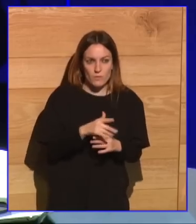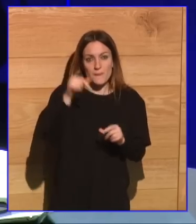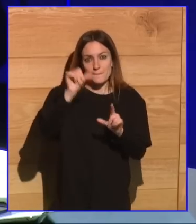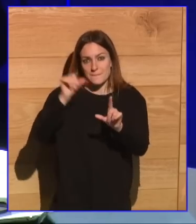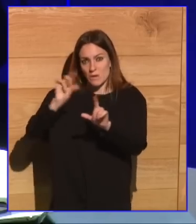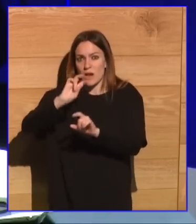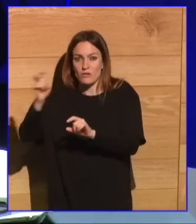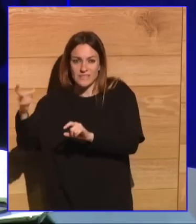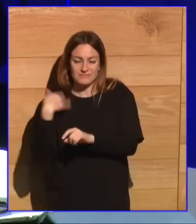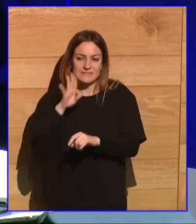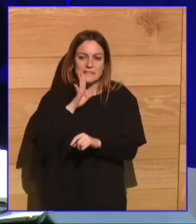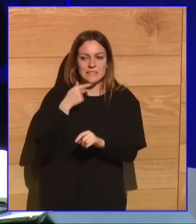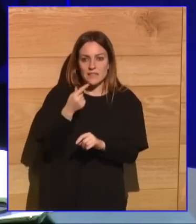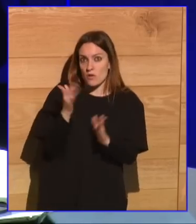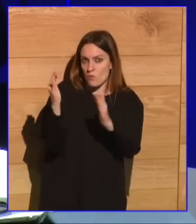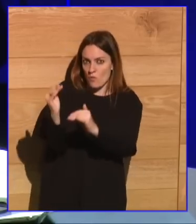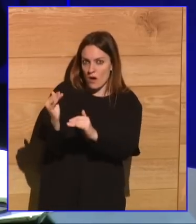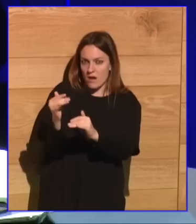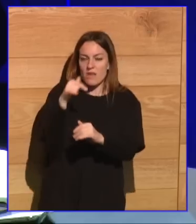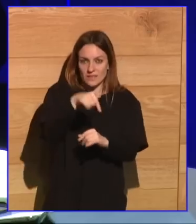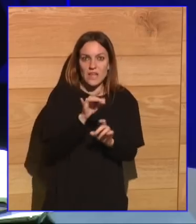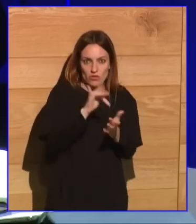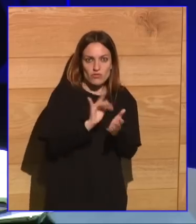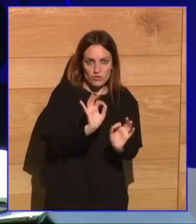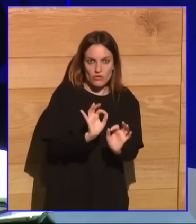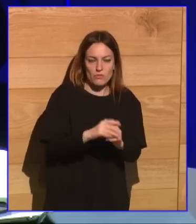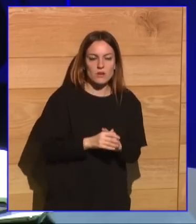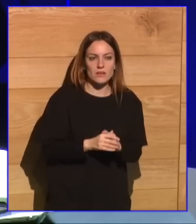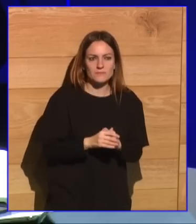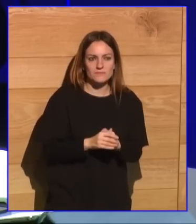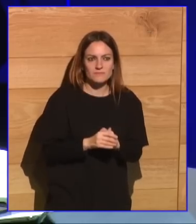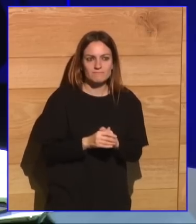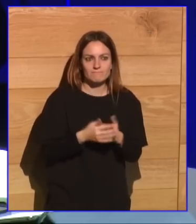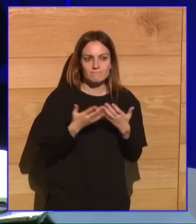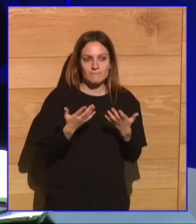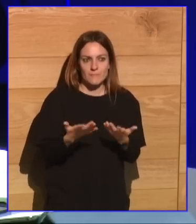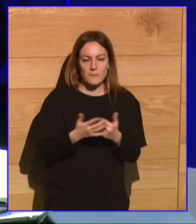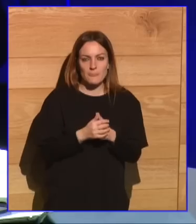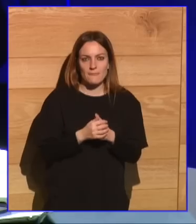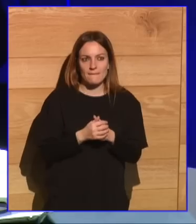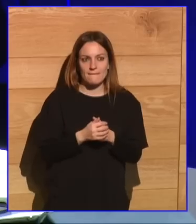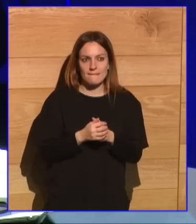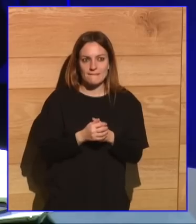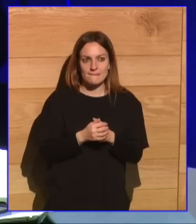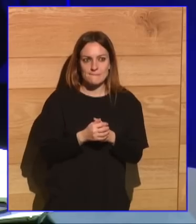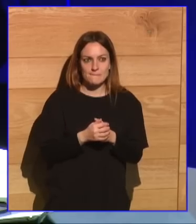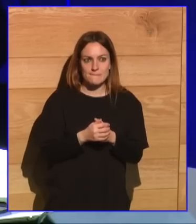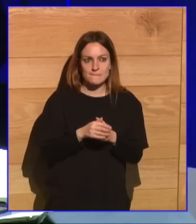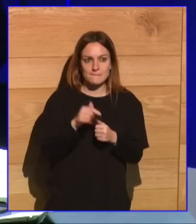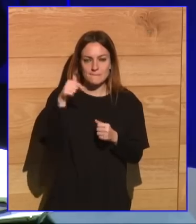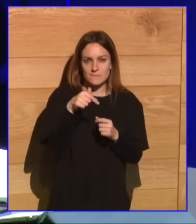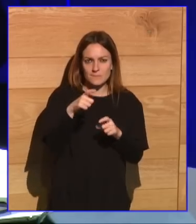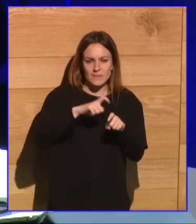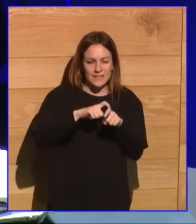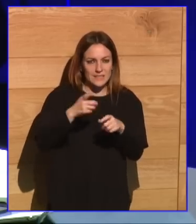otras películas que hemos dicho, intención detrás de cada uno de los planos. Cuando se suman intenciones